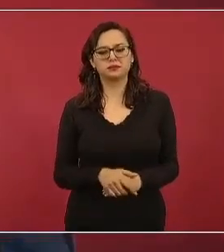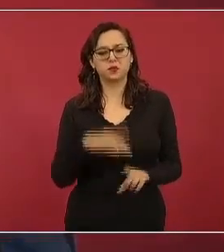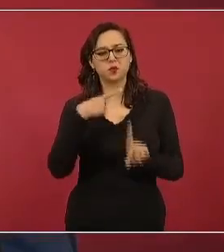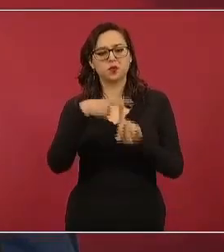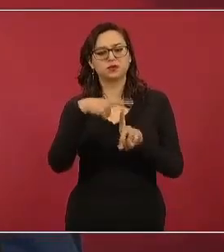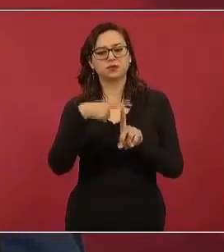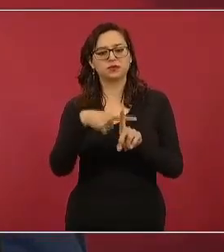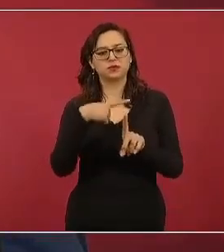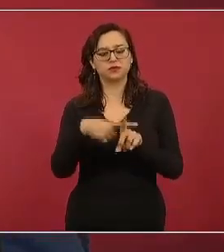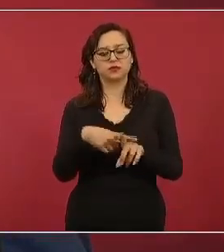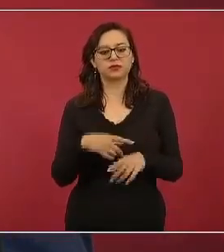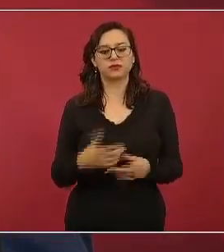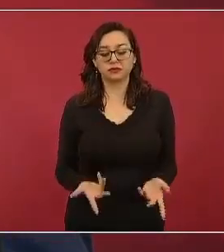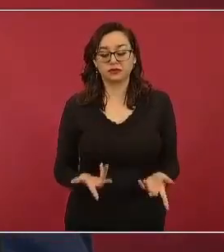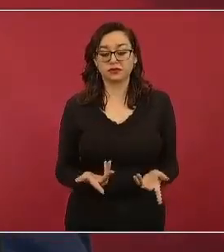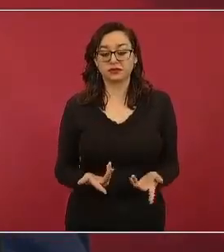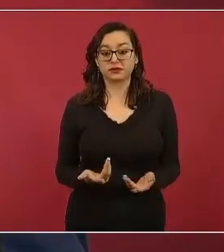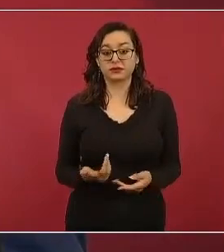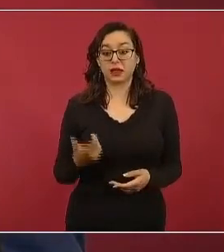el que no ha habido devaluación,